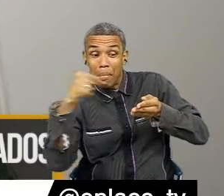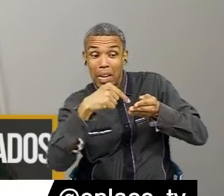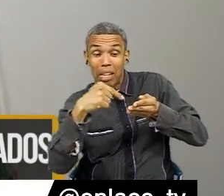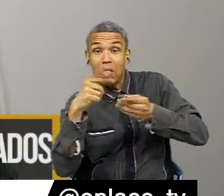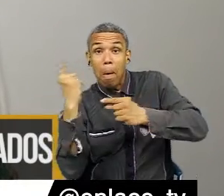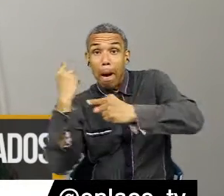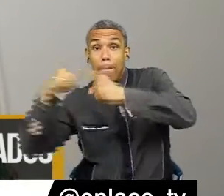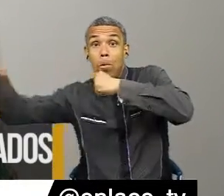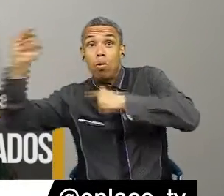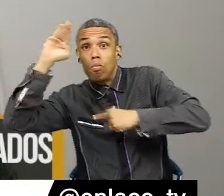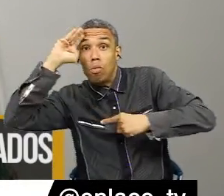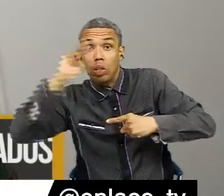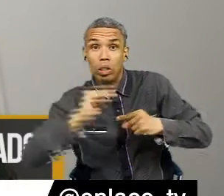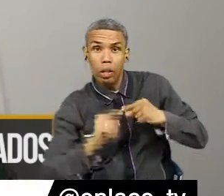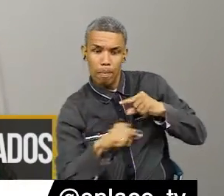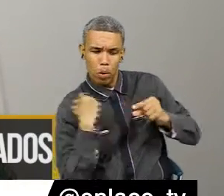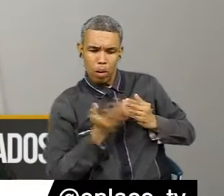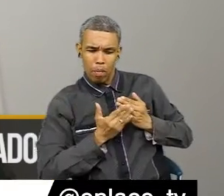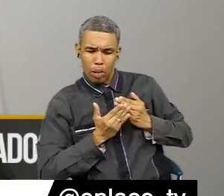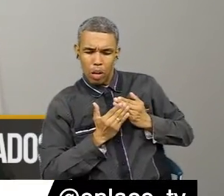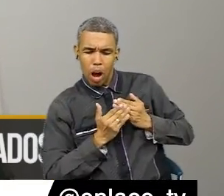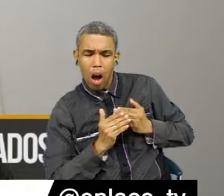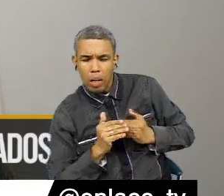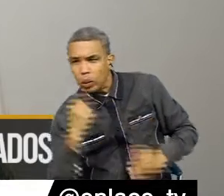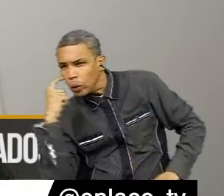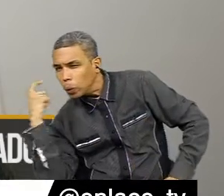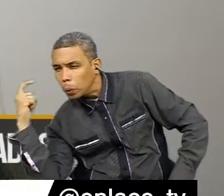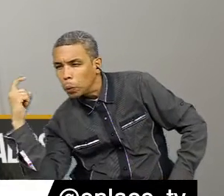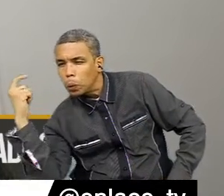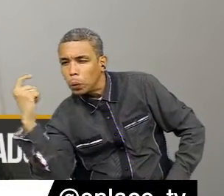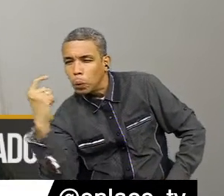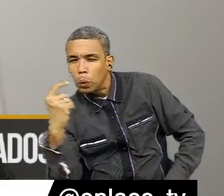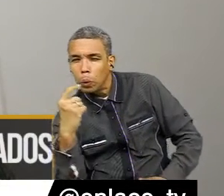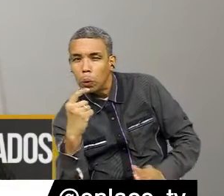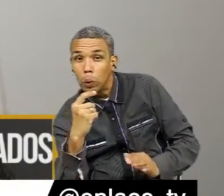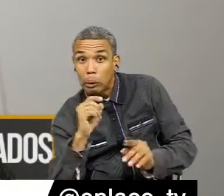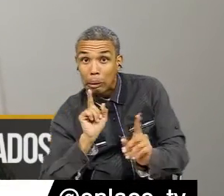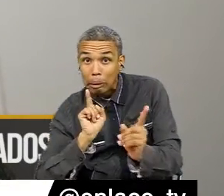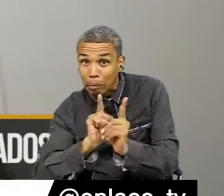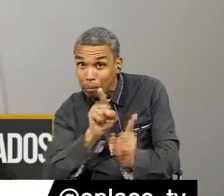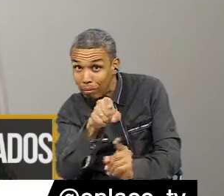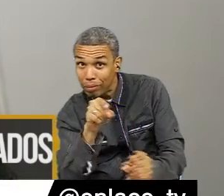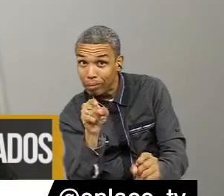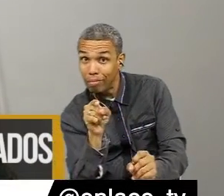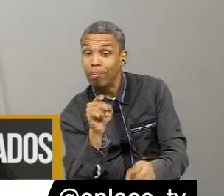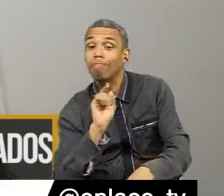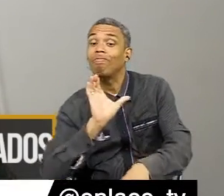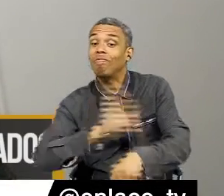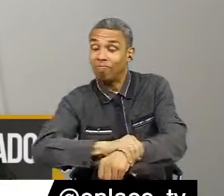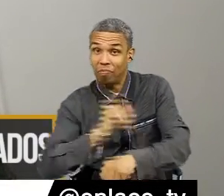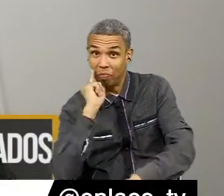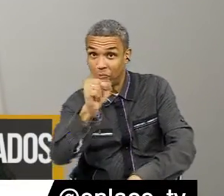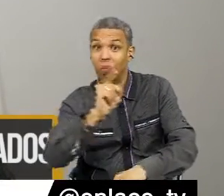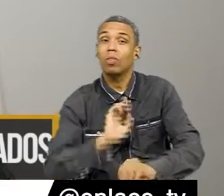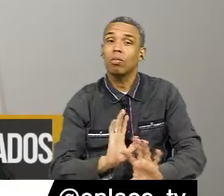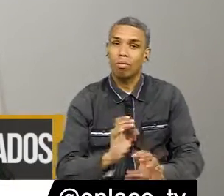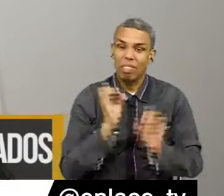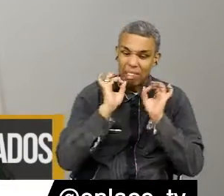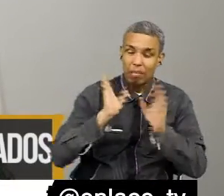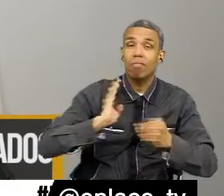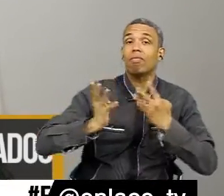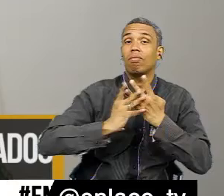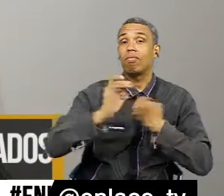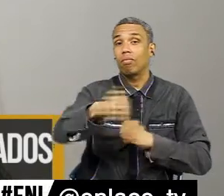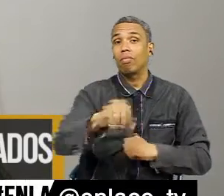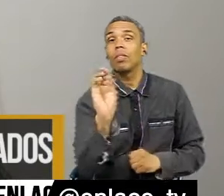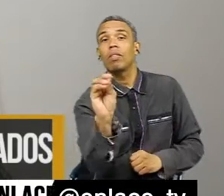luchando contra este flagelo en el municipio de Barranca Bermeja, estamos haciendo los controles y pues que las personas se abstengan de adquirir algunos equipos de alta gama a